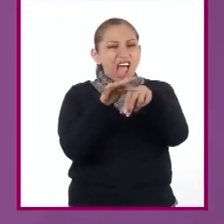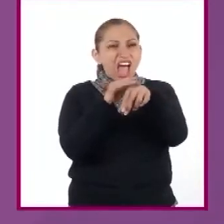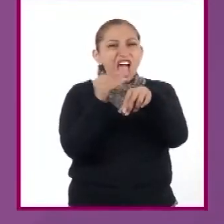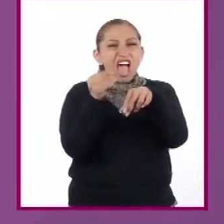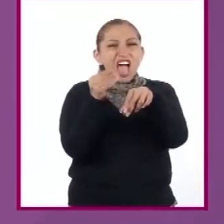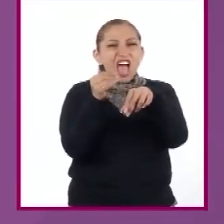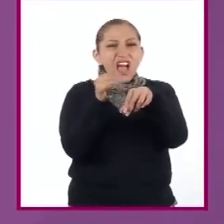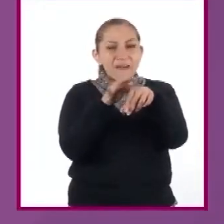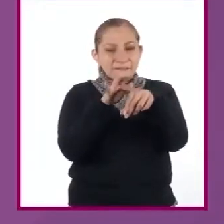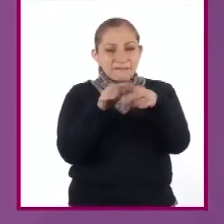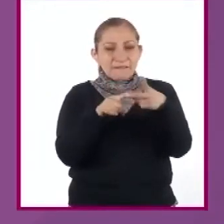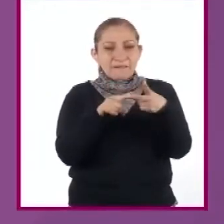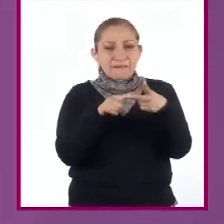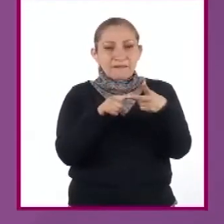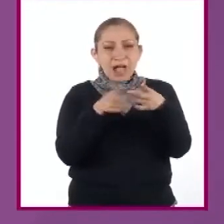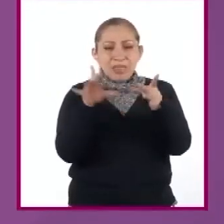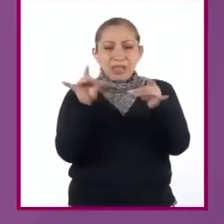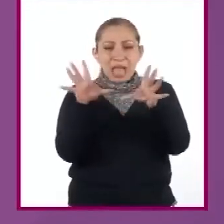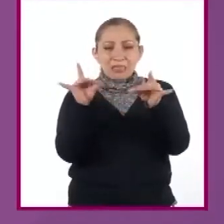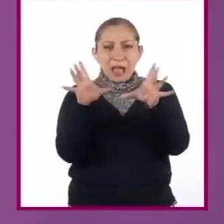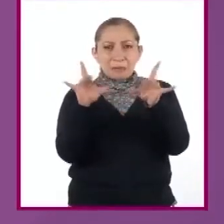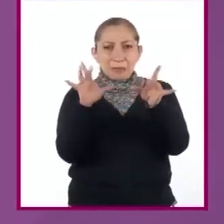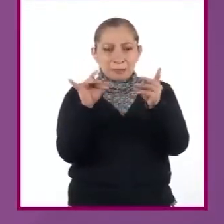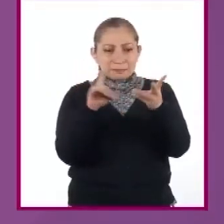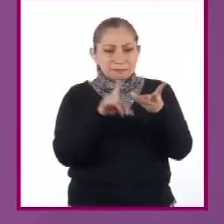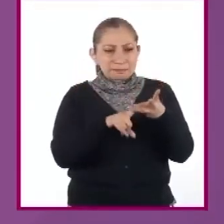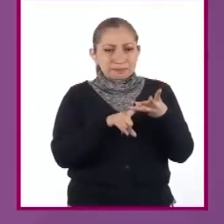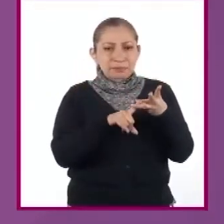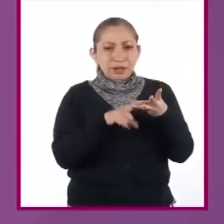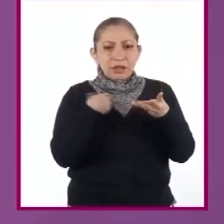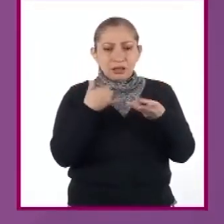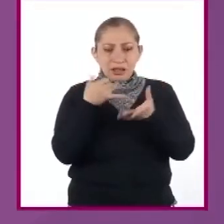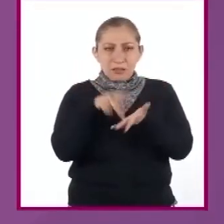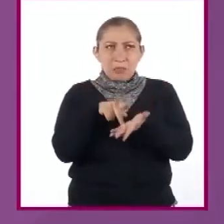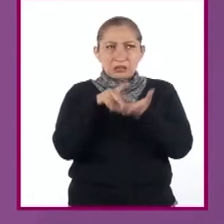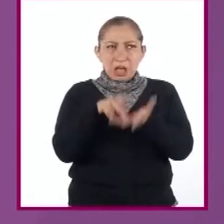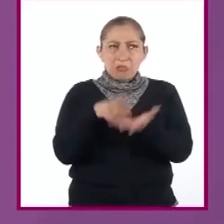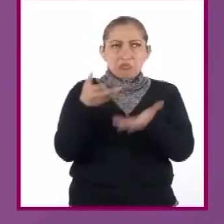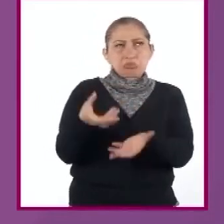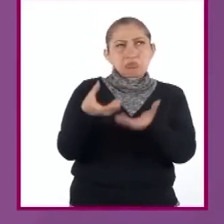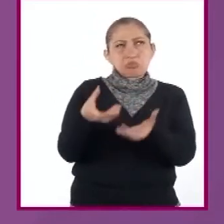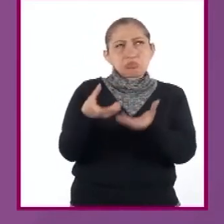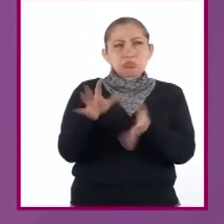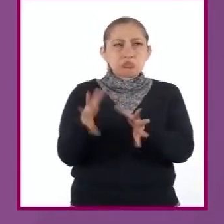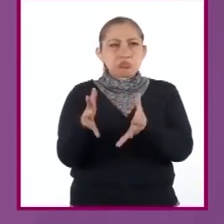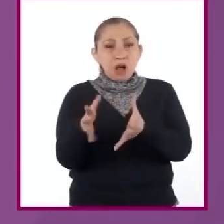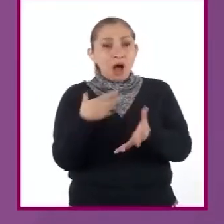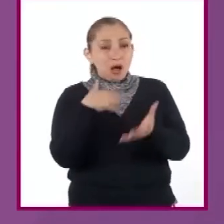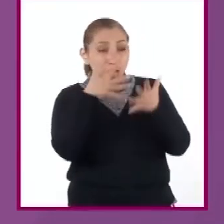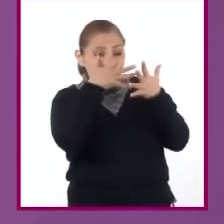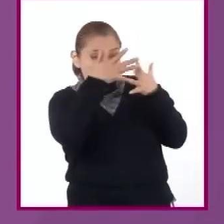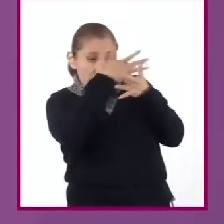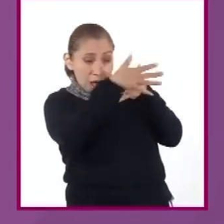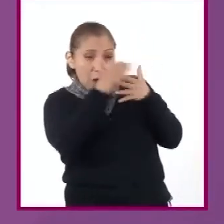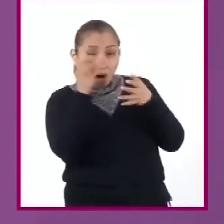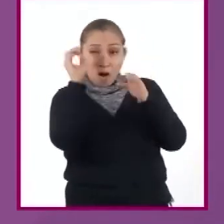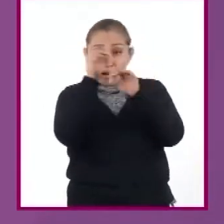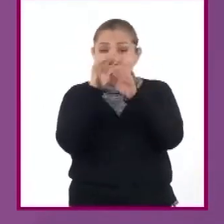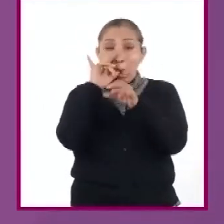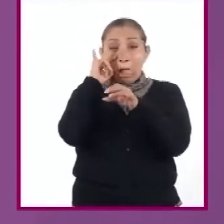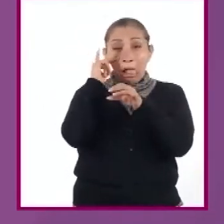rugosos, si son pegajosos, si pesan más o menos, si son transparentes u